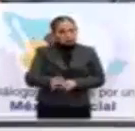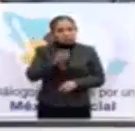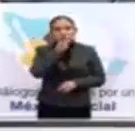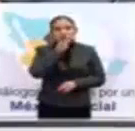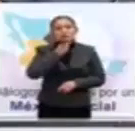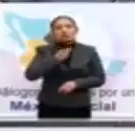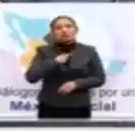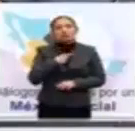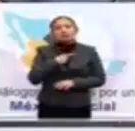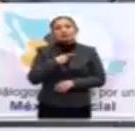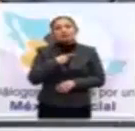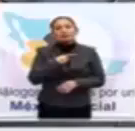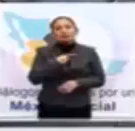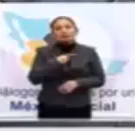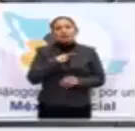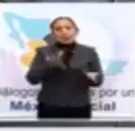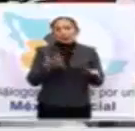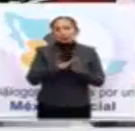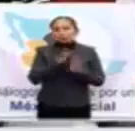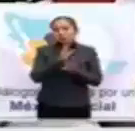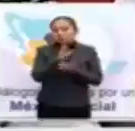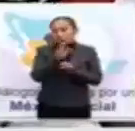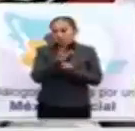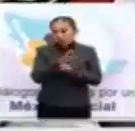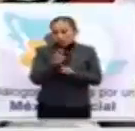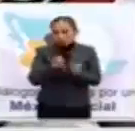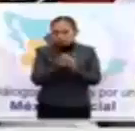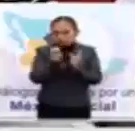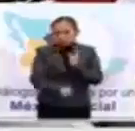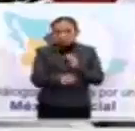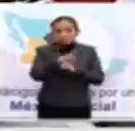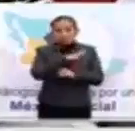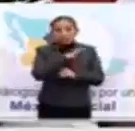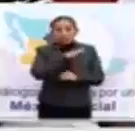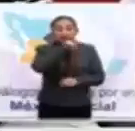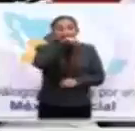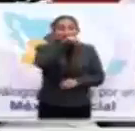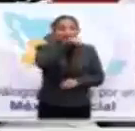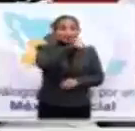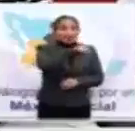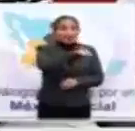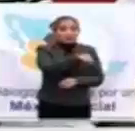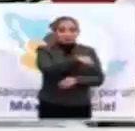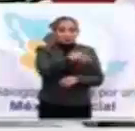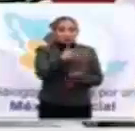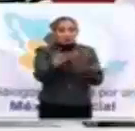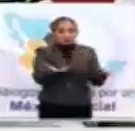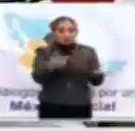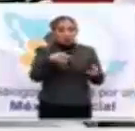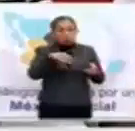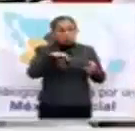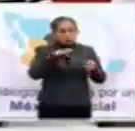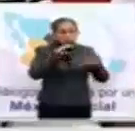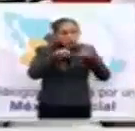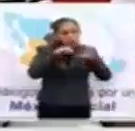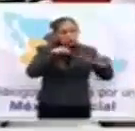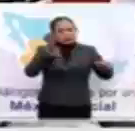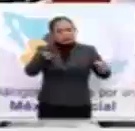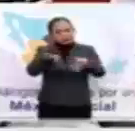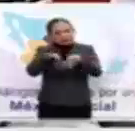nos comenta en el sentido de que haya una constante